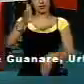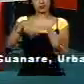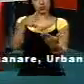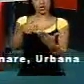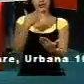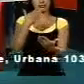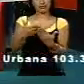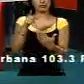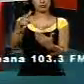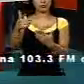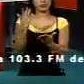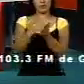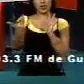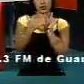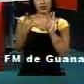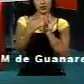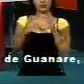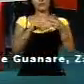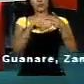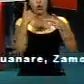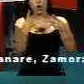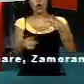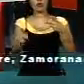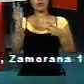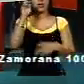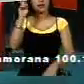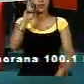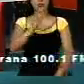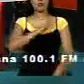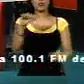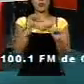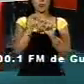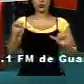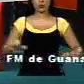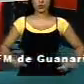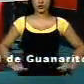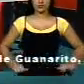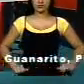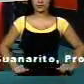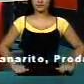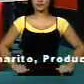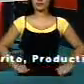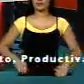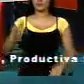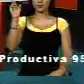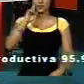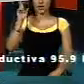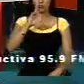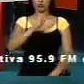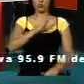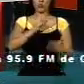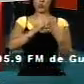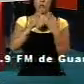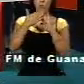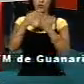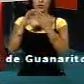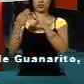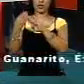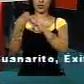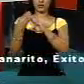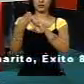100.1 desde Guanarito, Productiva 95.9 desde Guanarito, Éxito 88.5 desde Acarigua,